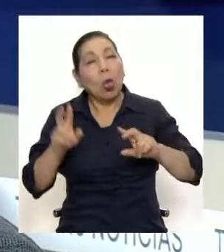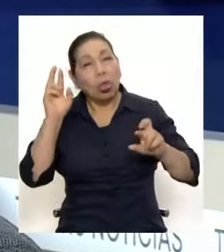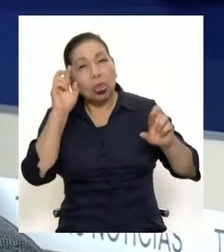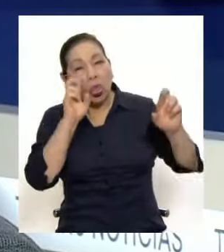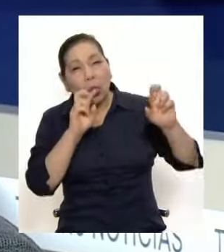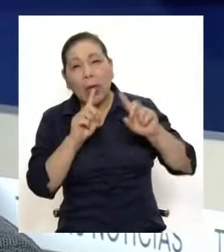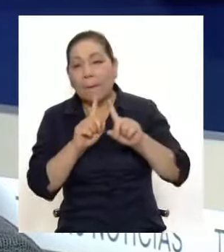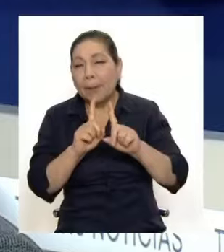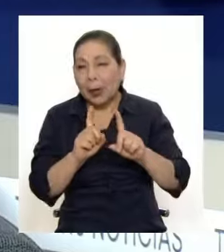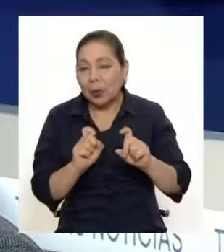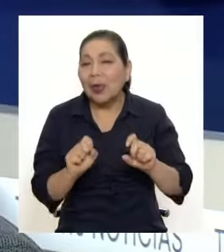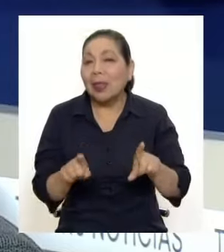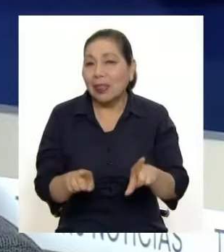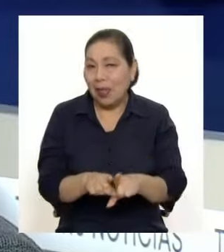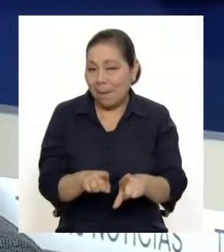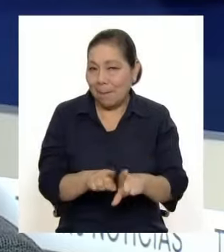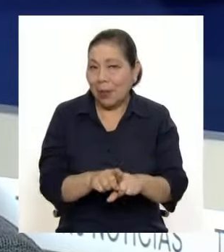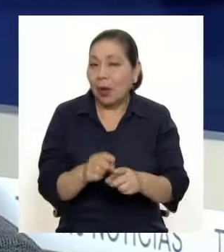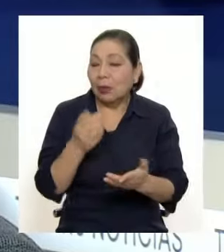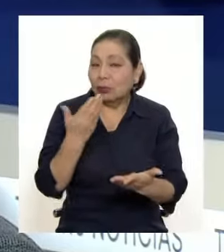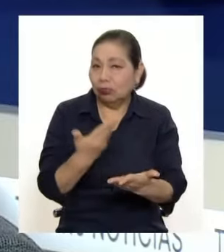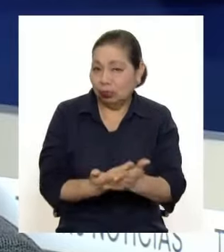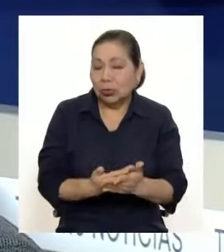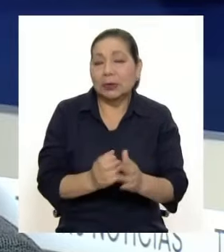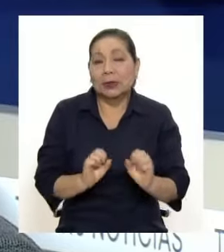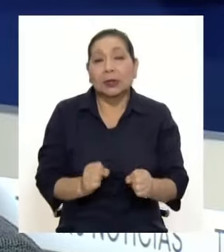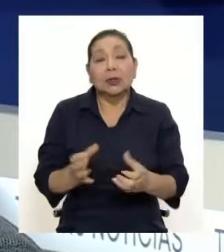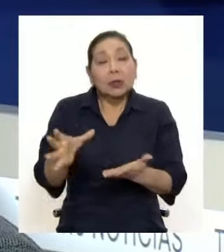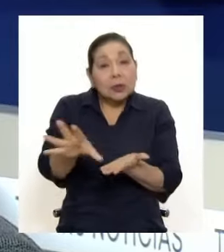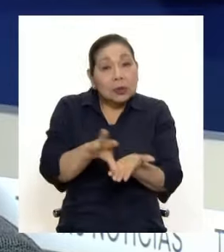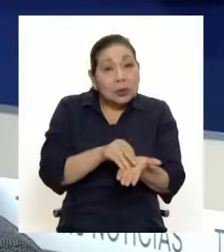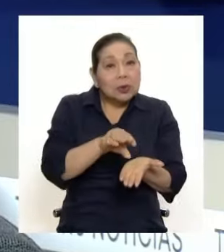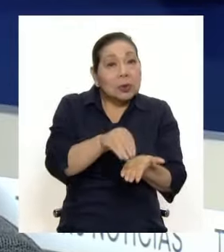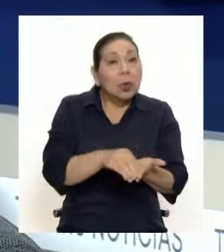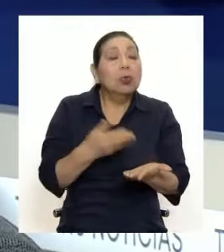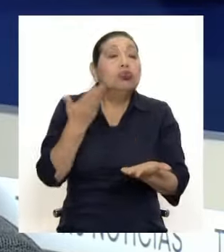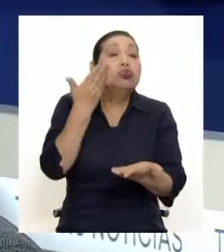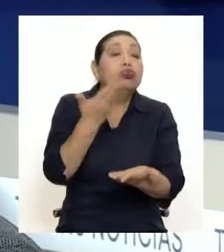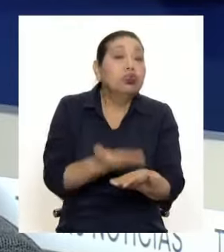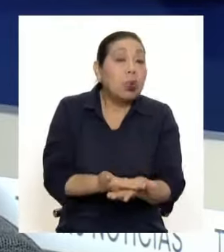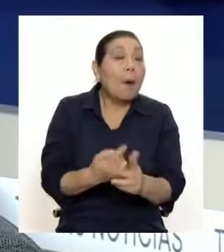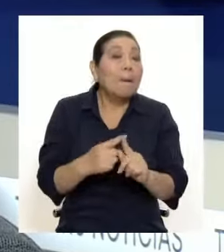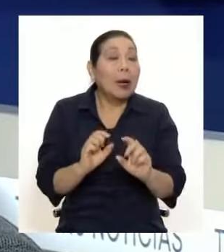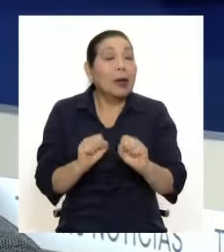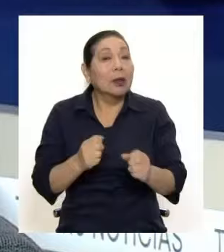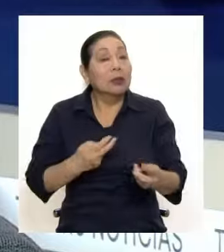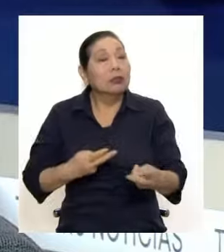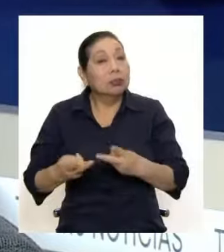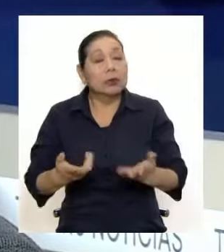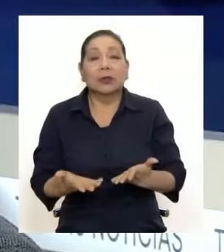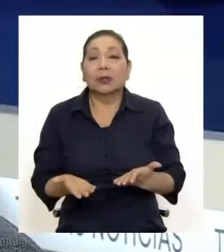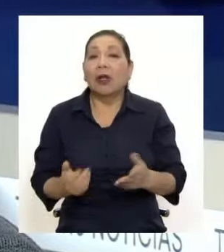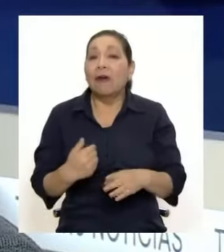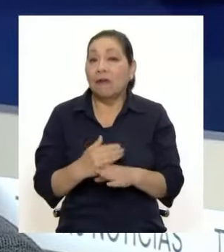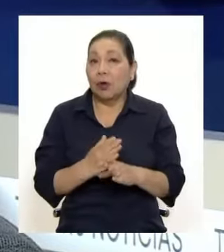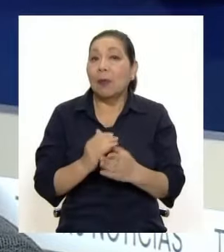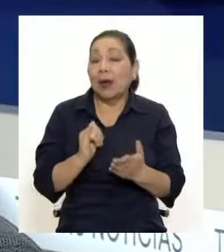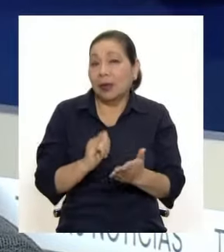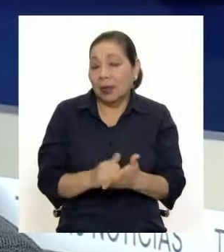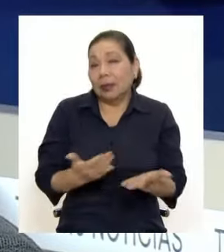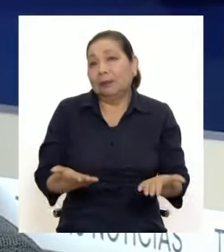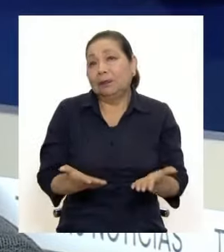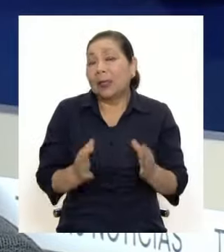consultas Pero también propositivamente recogemos sus propuestas para viabilizar lasas de tal manera